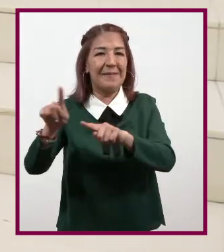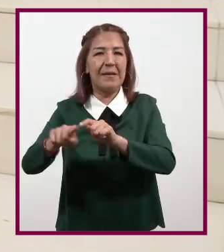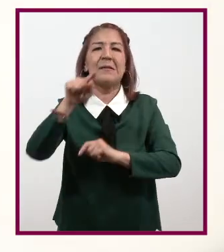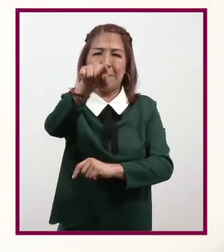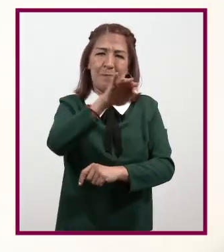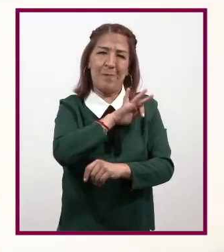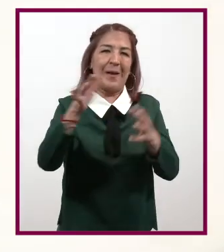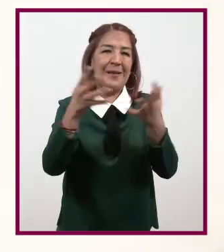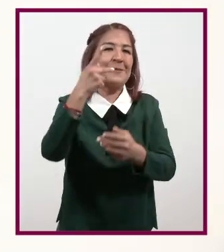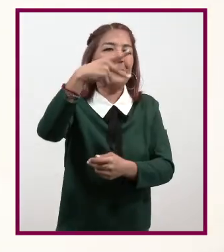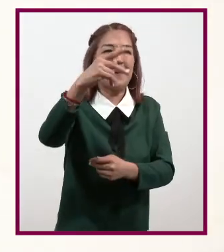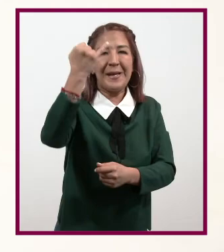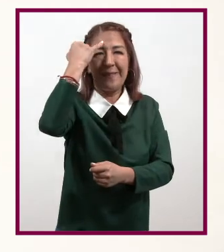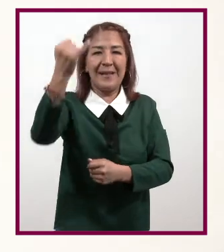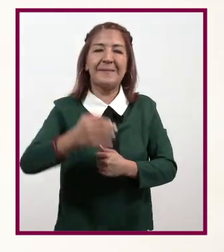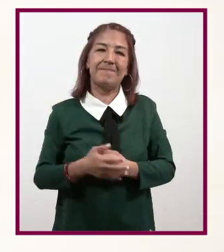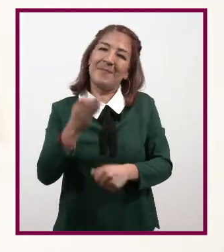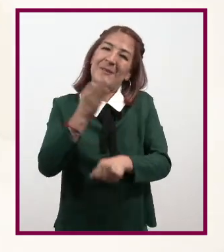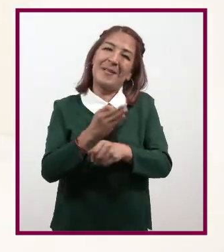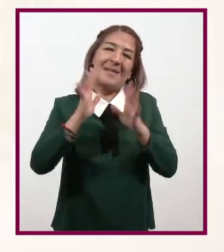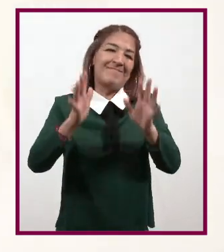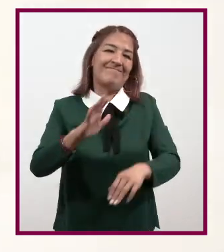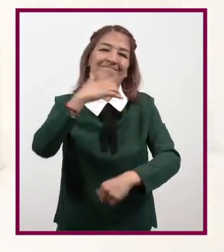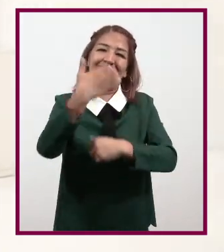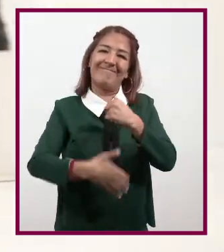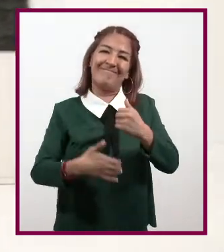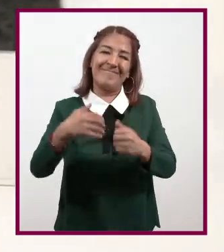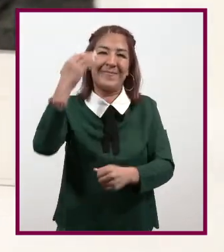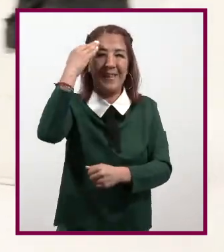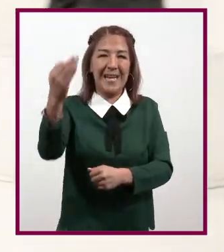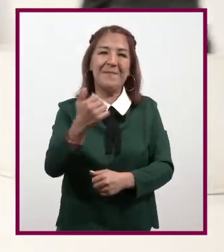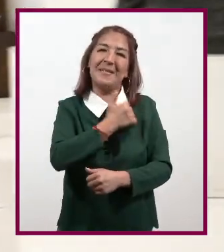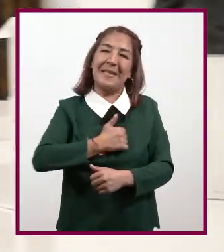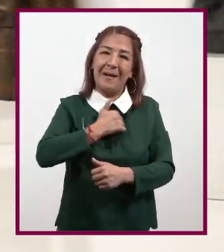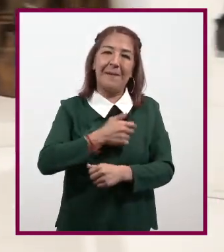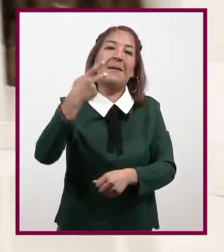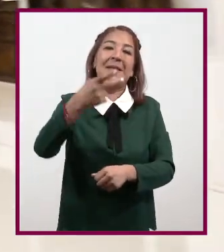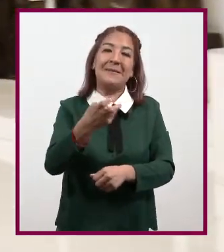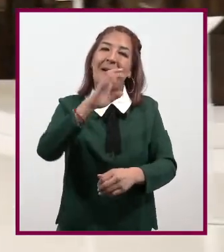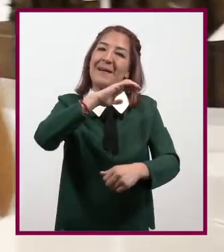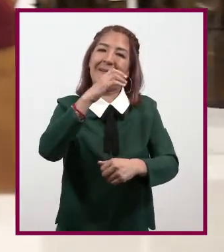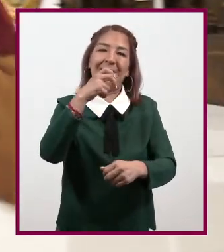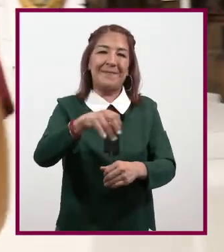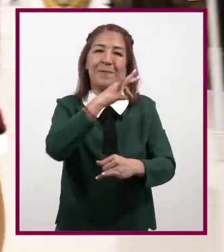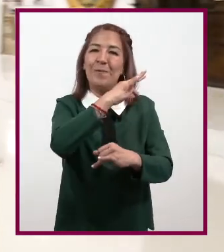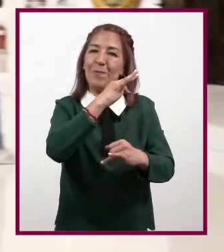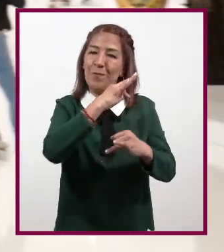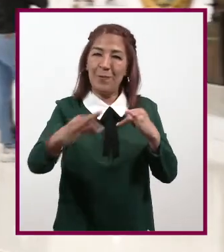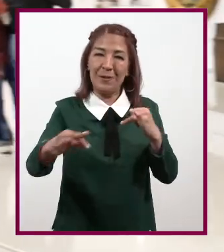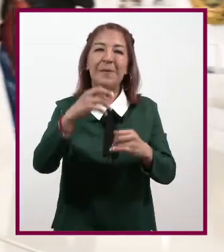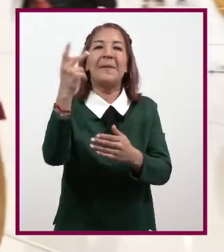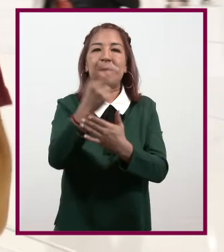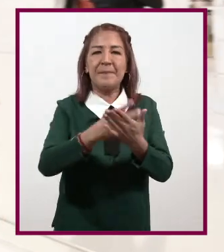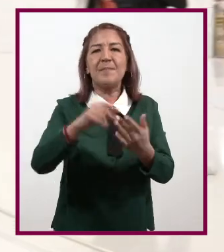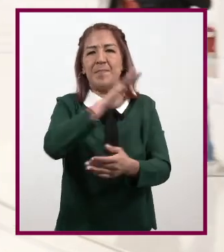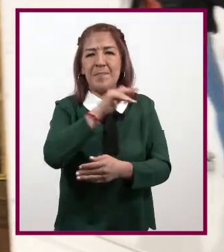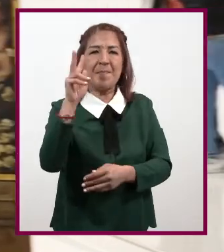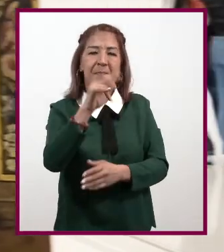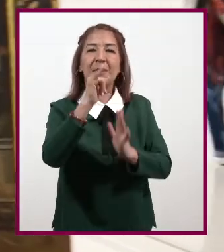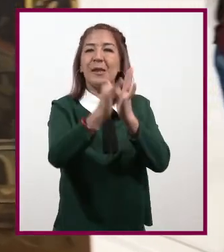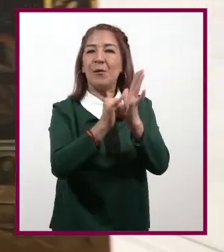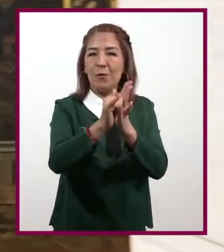tuyo. Lamentablemente se nos acabó el tiempo y llegamos al final de nuestro programa, pero recuerden que lo pueden volver a ver en nuestro canal de